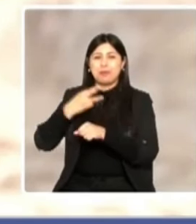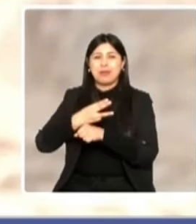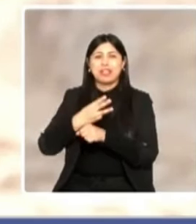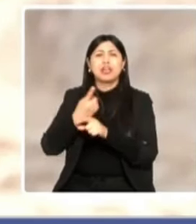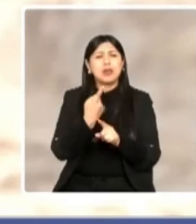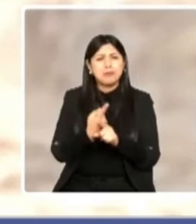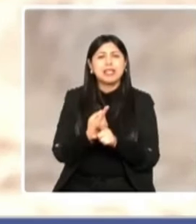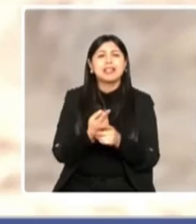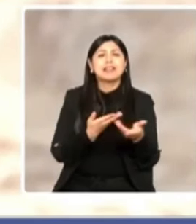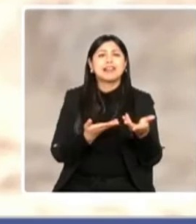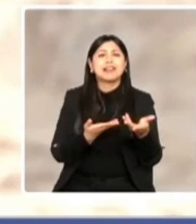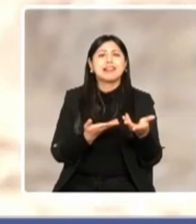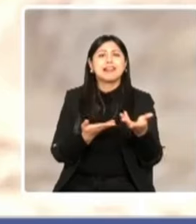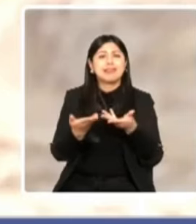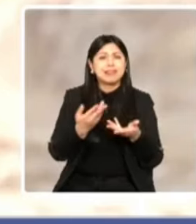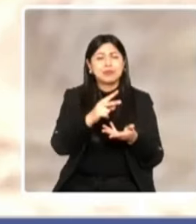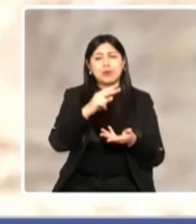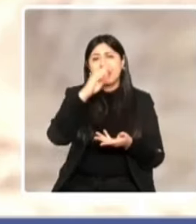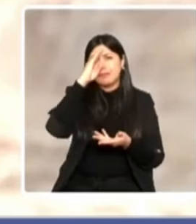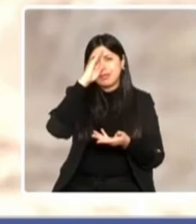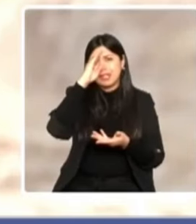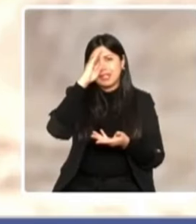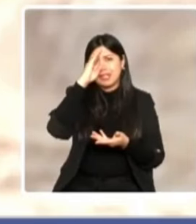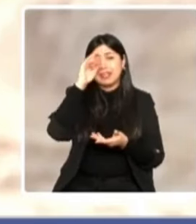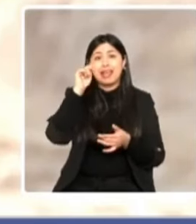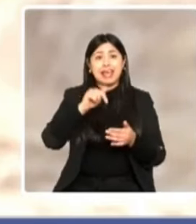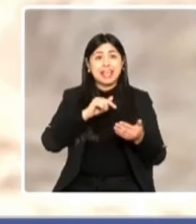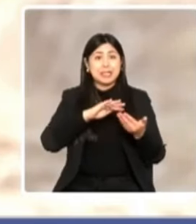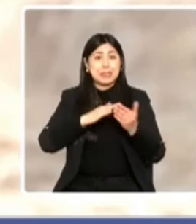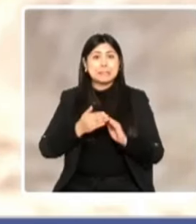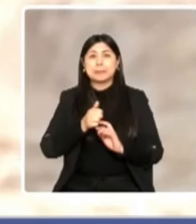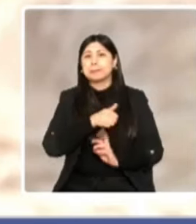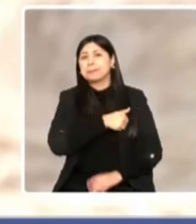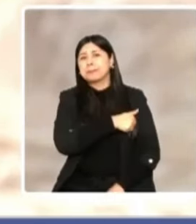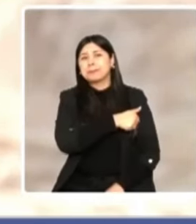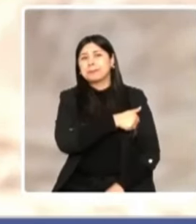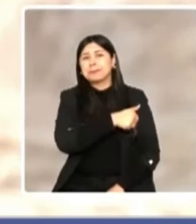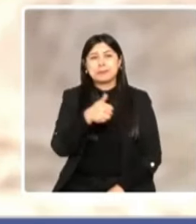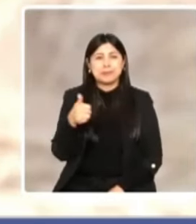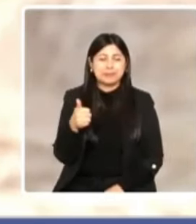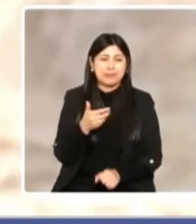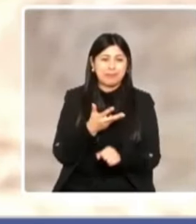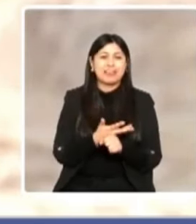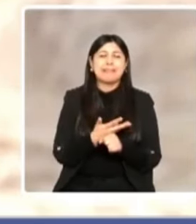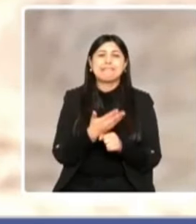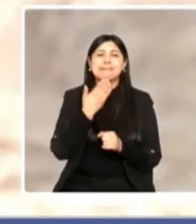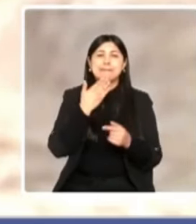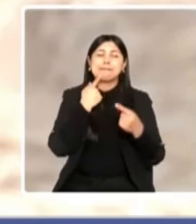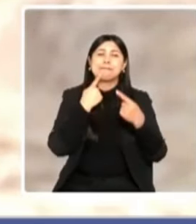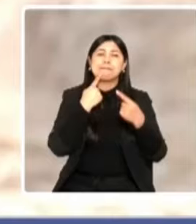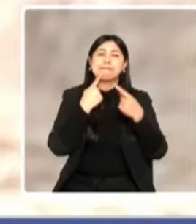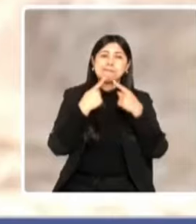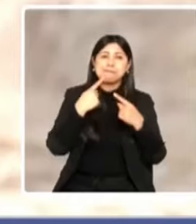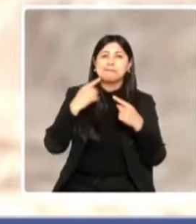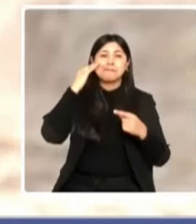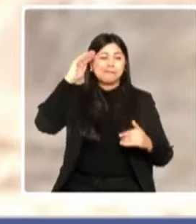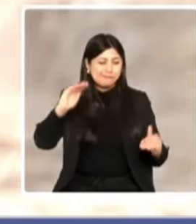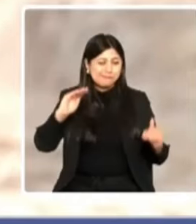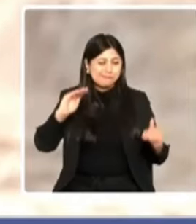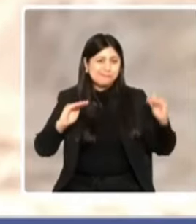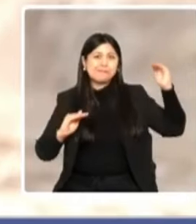pasa es que cuando alguien se siente pillado, trata de empatar las situaciones para que quede todo en el mismo barro.